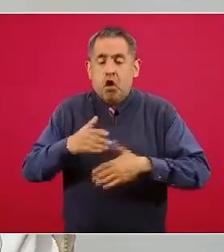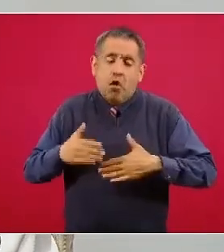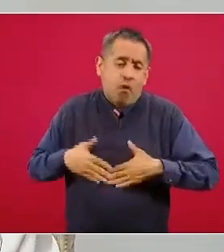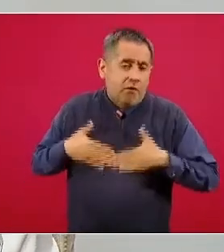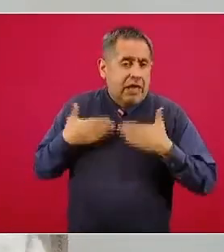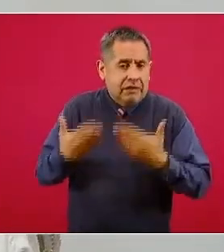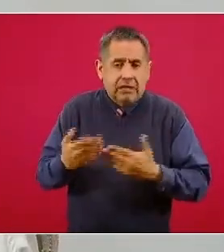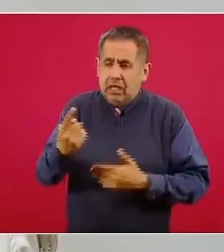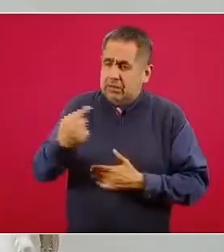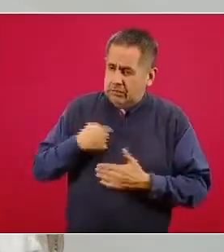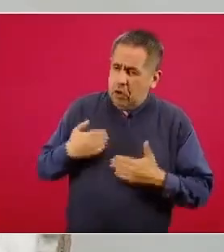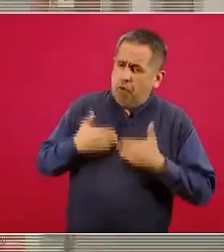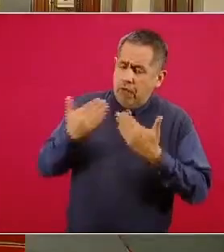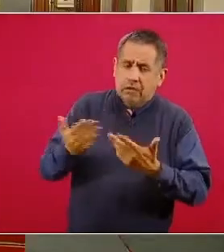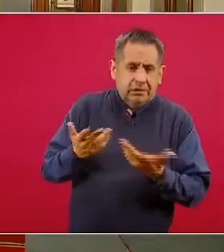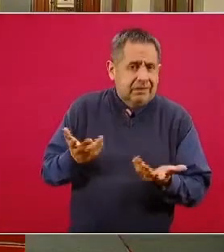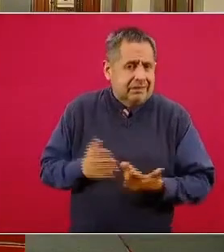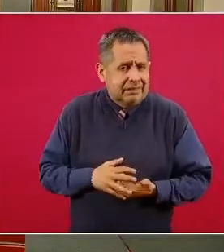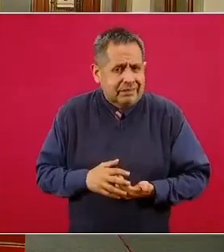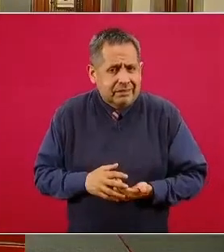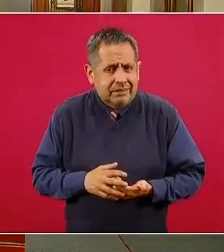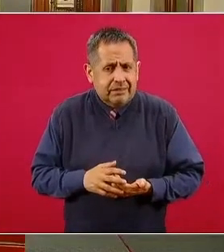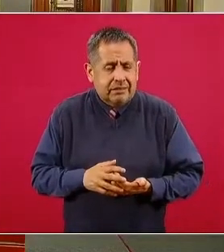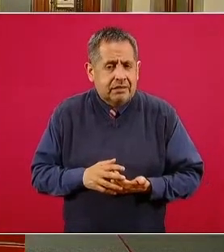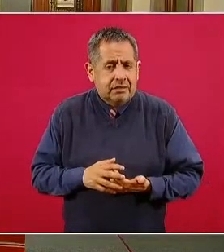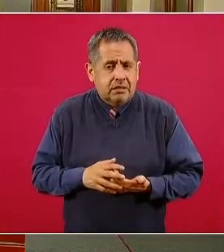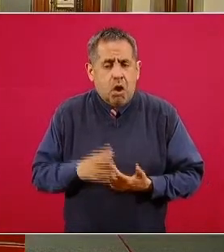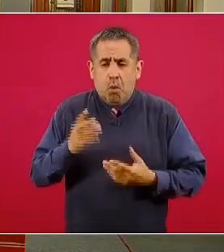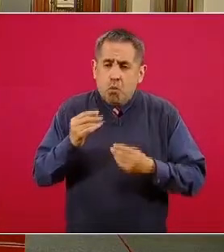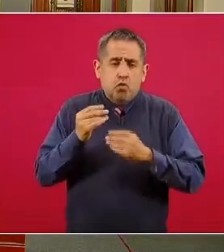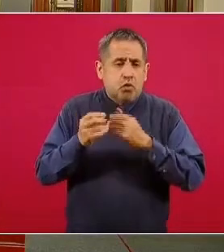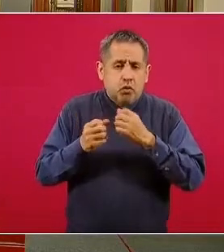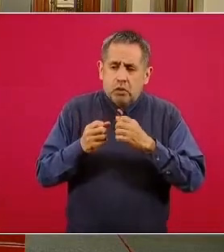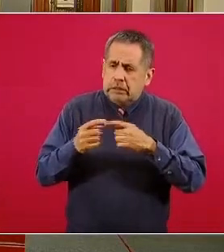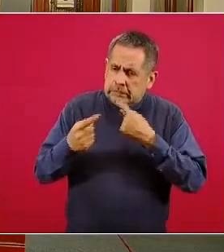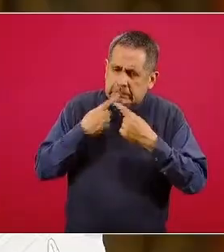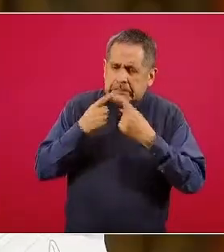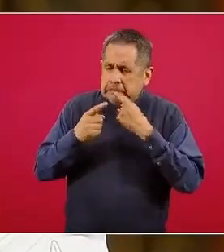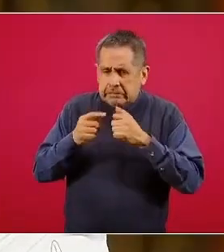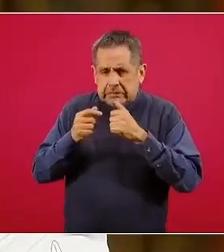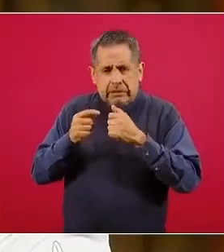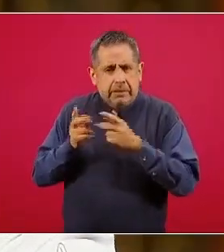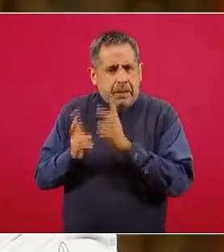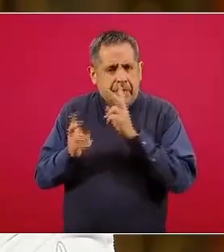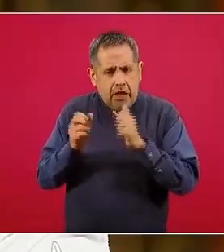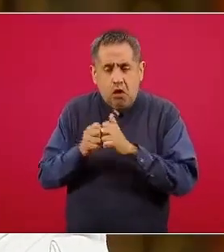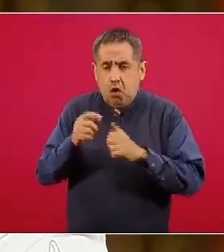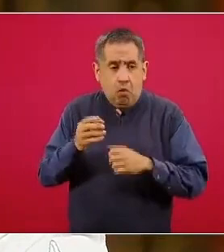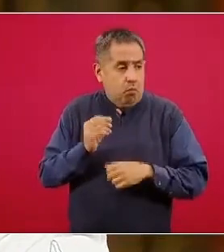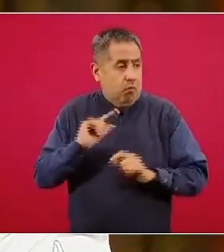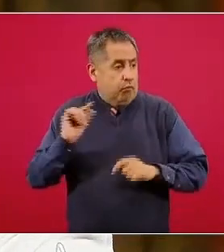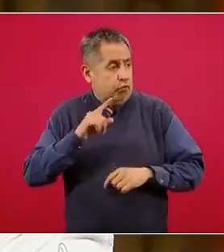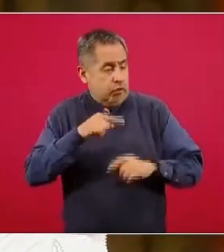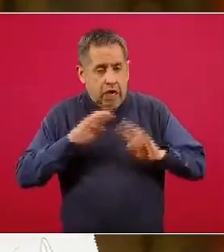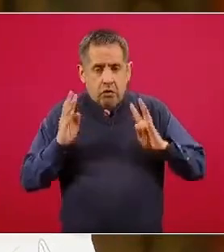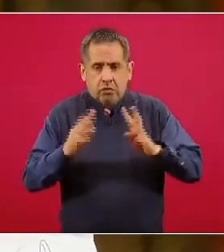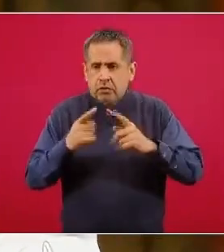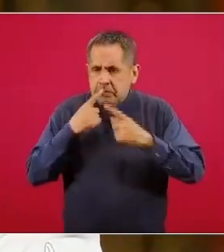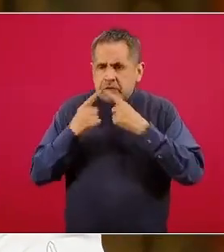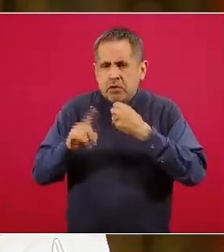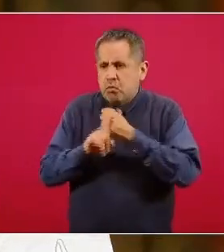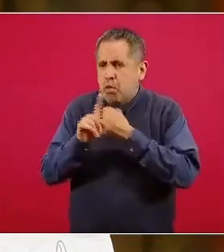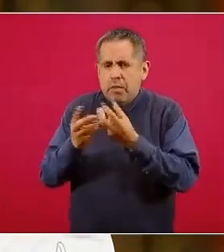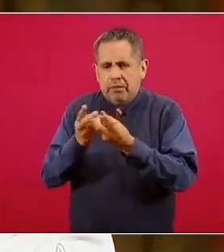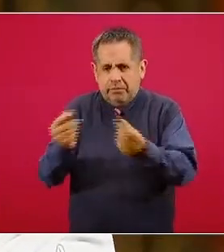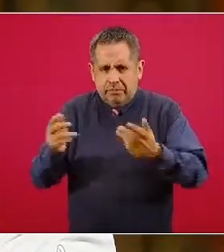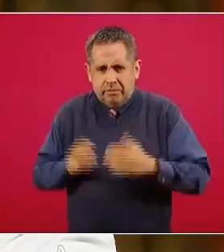Confianza. Nos pasamos mucho tiempo y dedicación de muchos funcionarios en resolver este